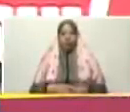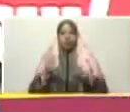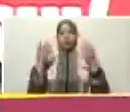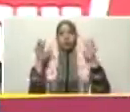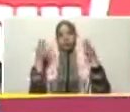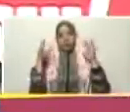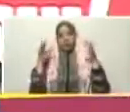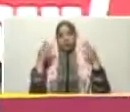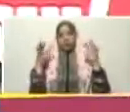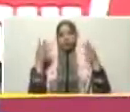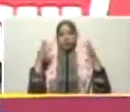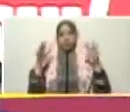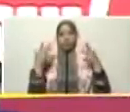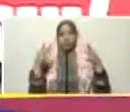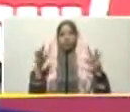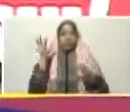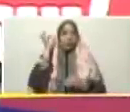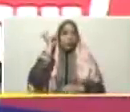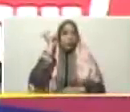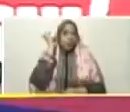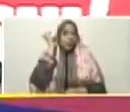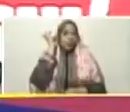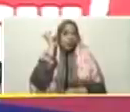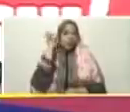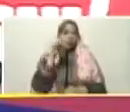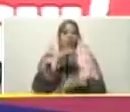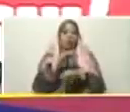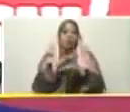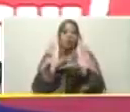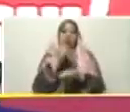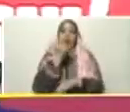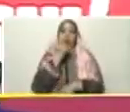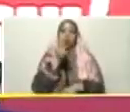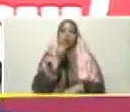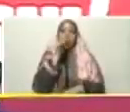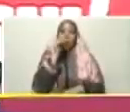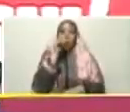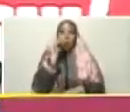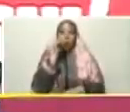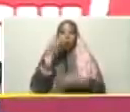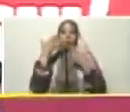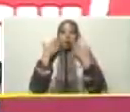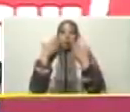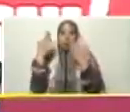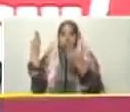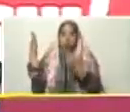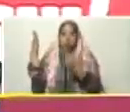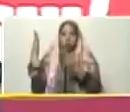la compañera el compañero o 'la roja' de trujillo